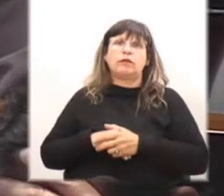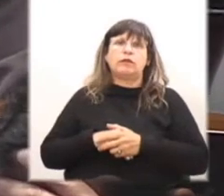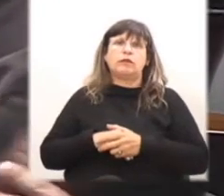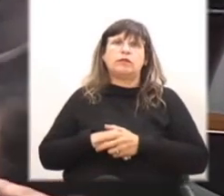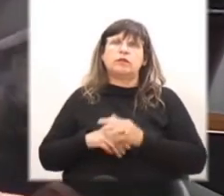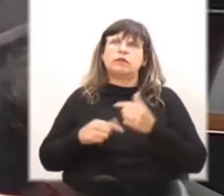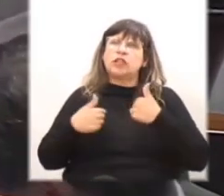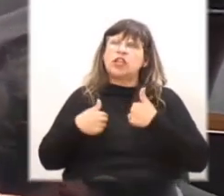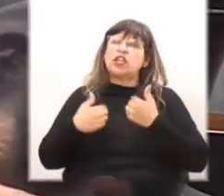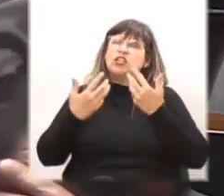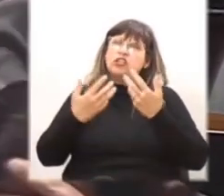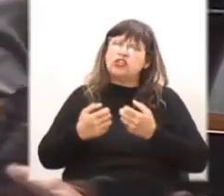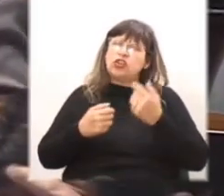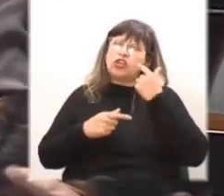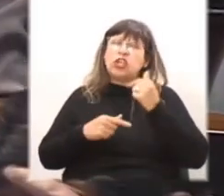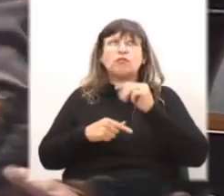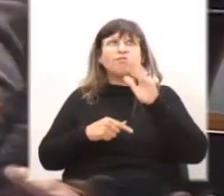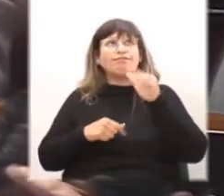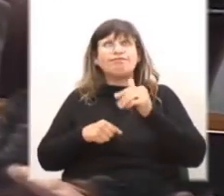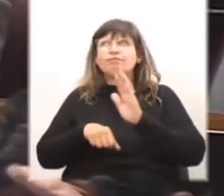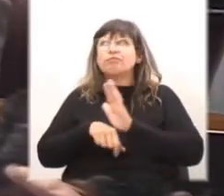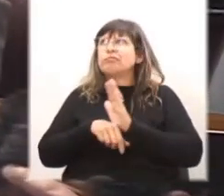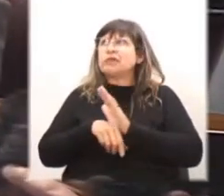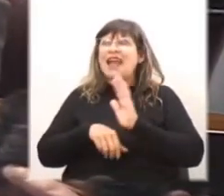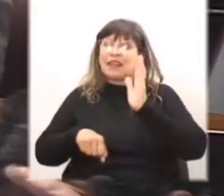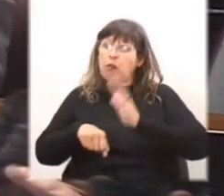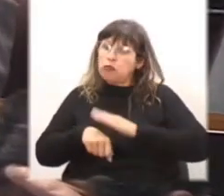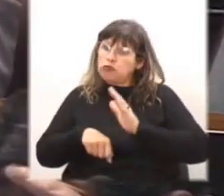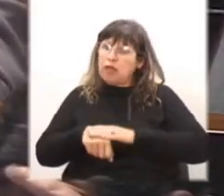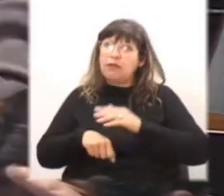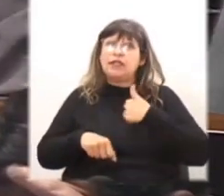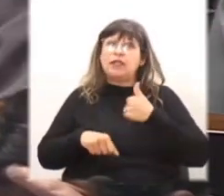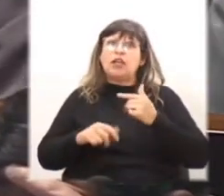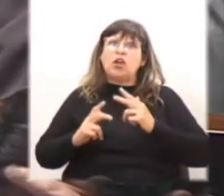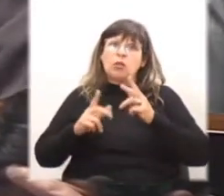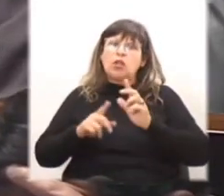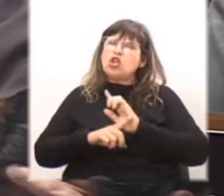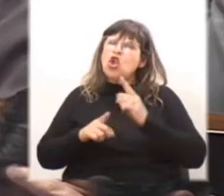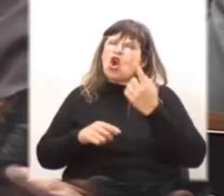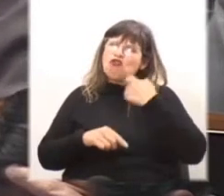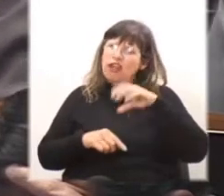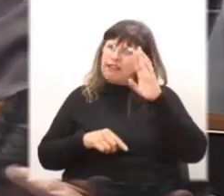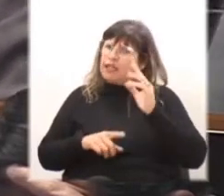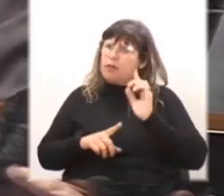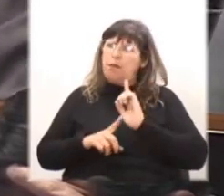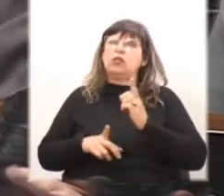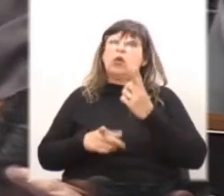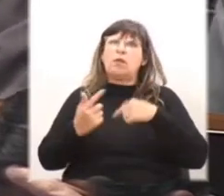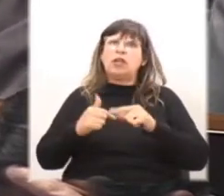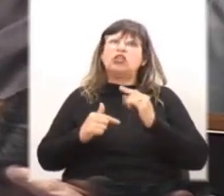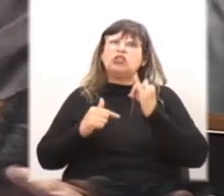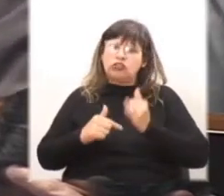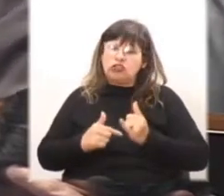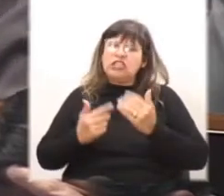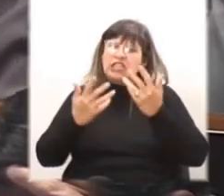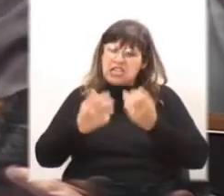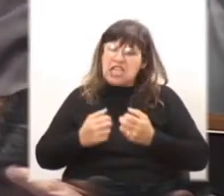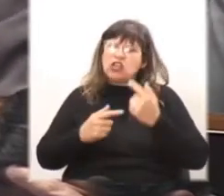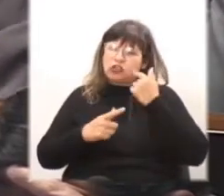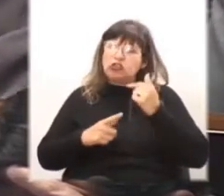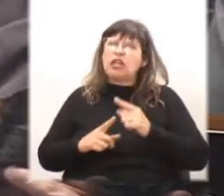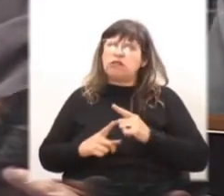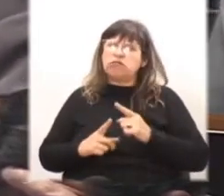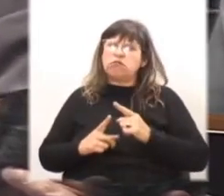Y yo quiero llamarlo a responsabilidad, porque como dije, no le voy a faltar el respeto, pero sí quiero ser lo suficientemente